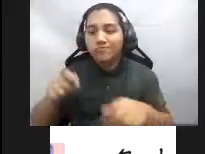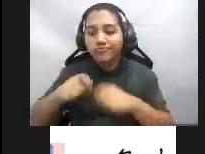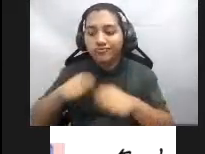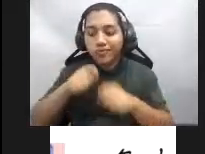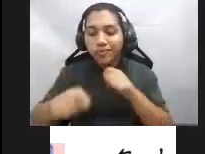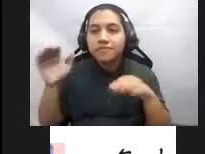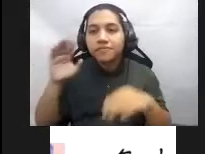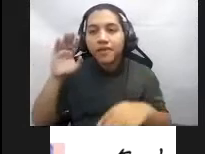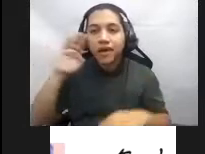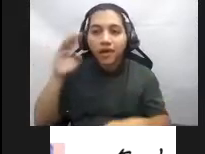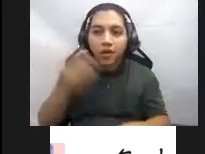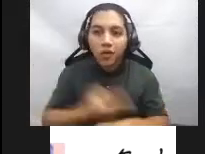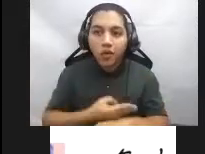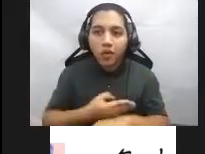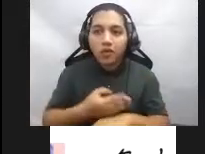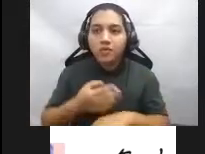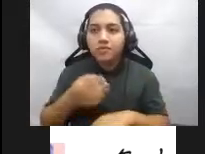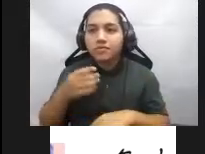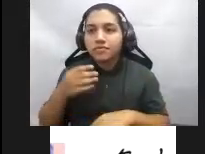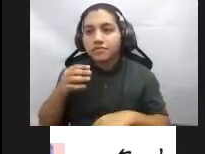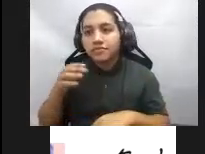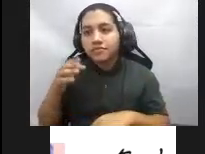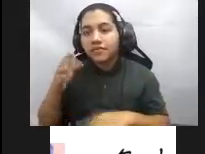Archivo General de Puerto Rico,